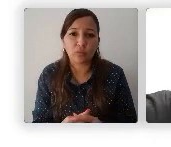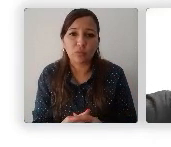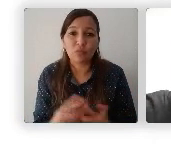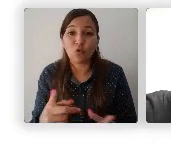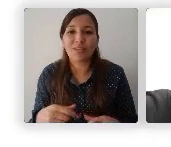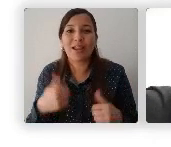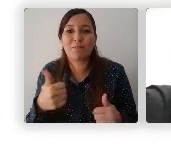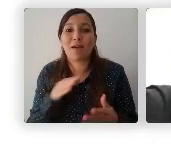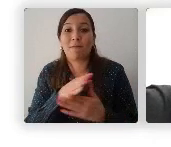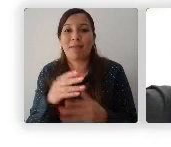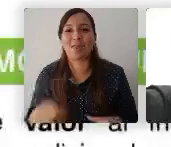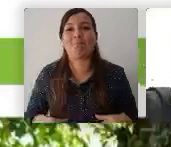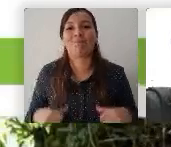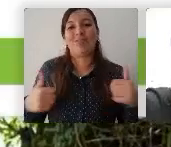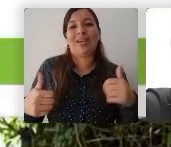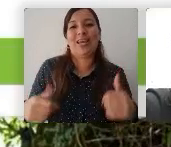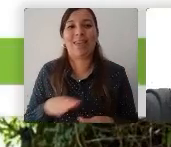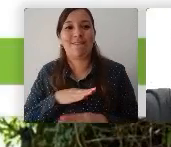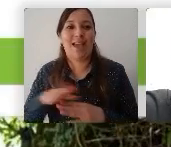muchas ganas de poder viajar, ¿no?